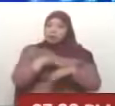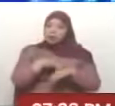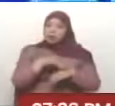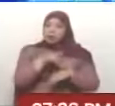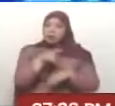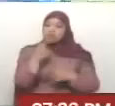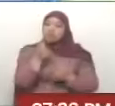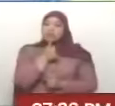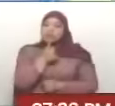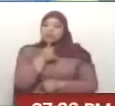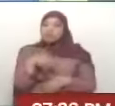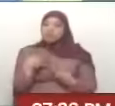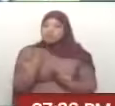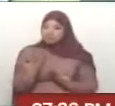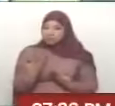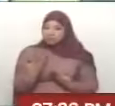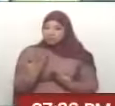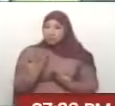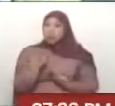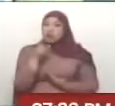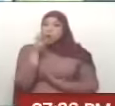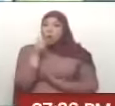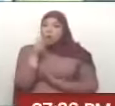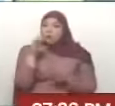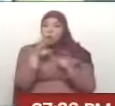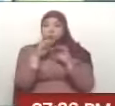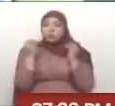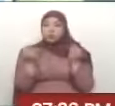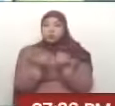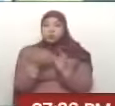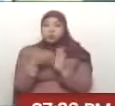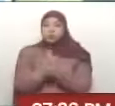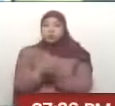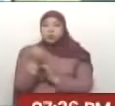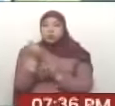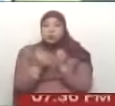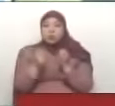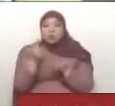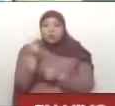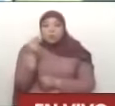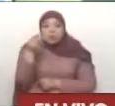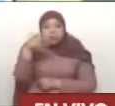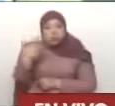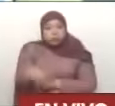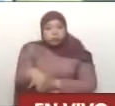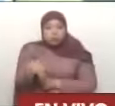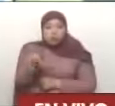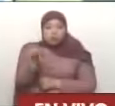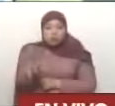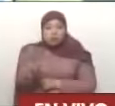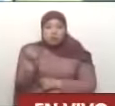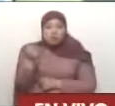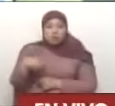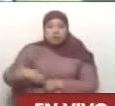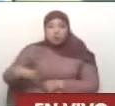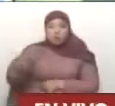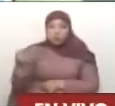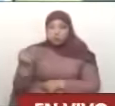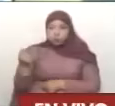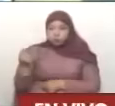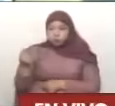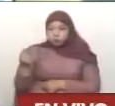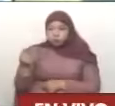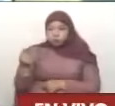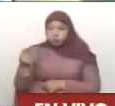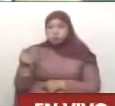Bloomberg, ¿qué es Bloomberg? Bloomberg es una organización que lleva el apellido de un multimillonario. Ese